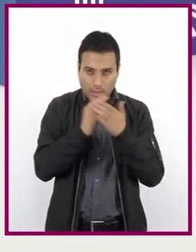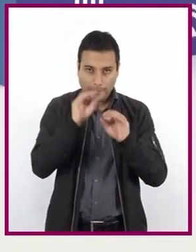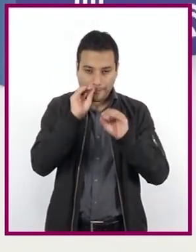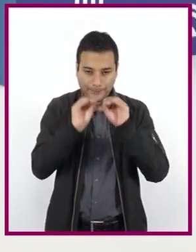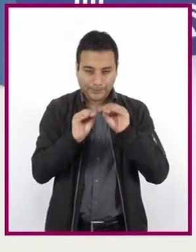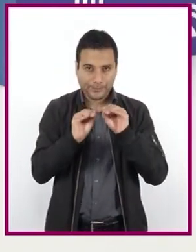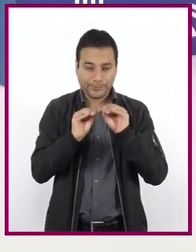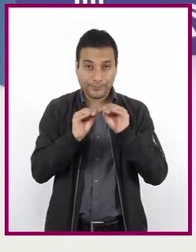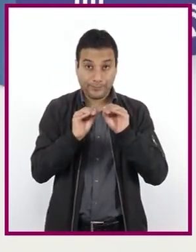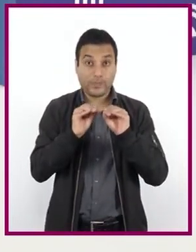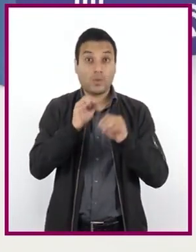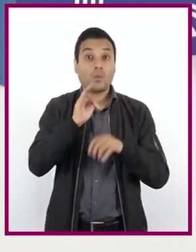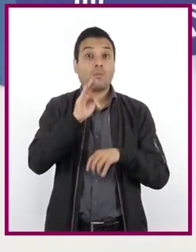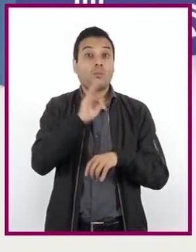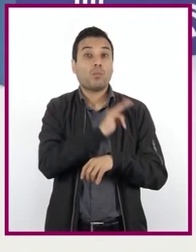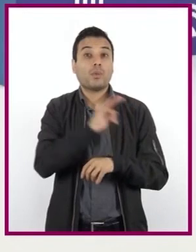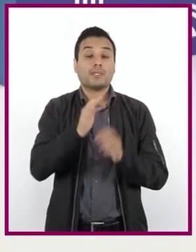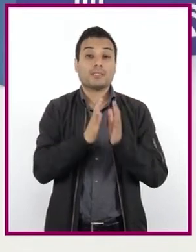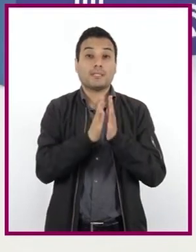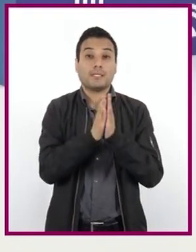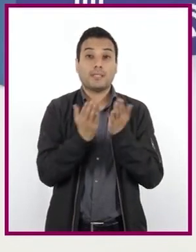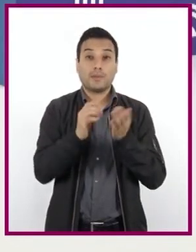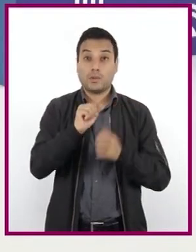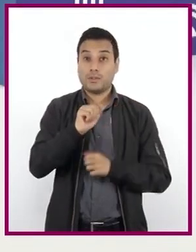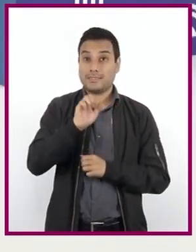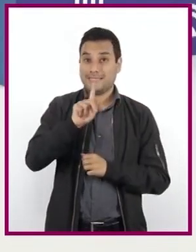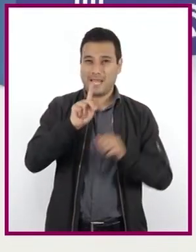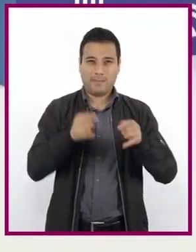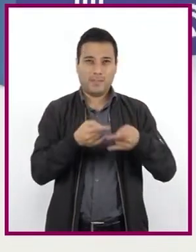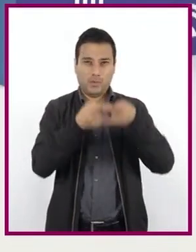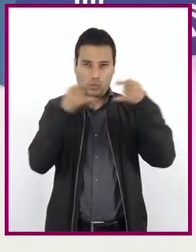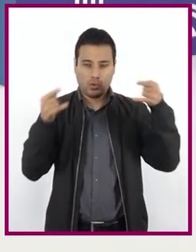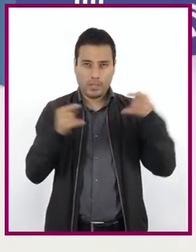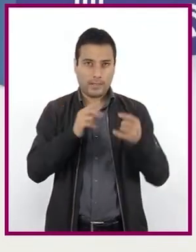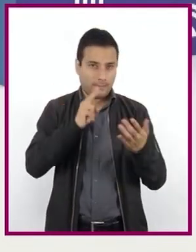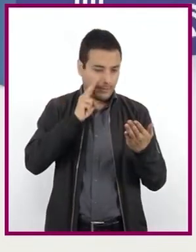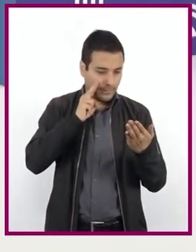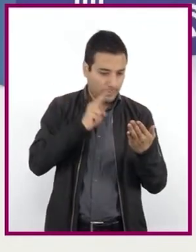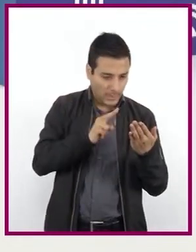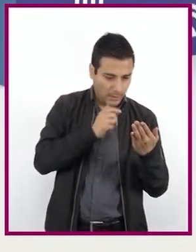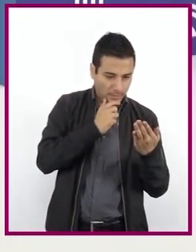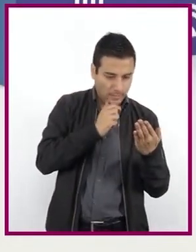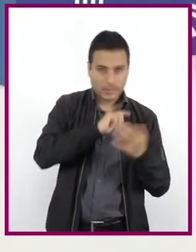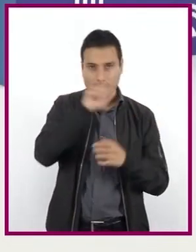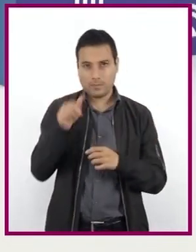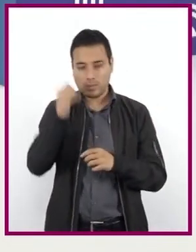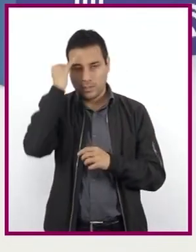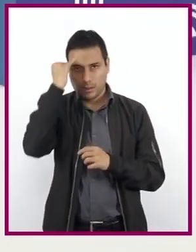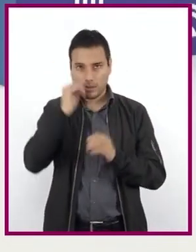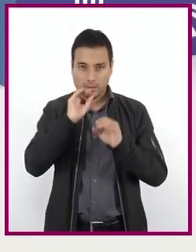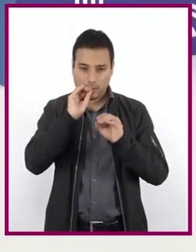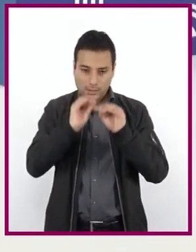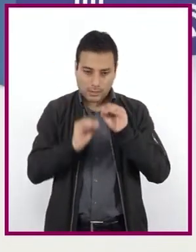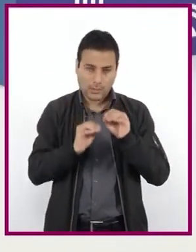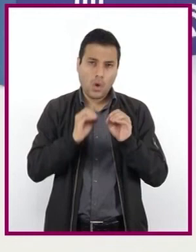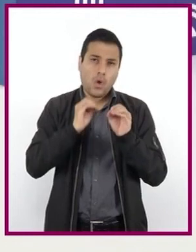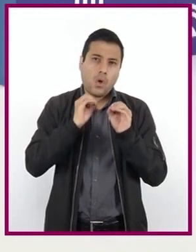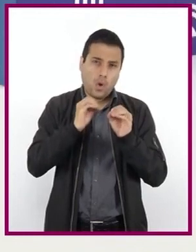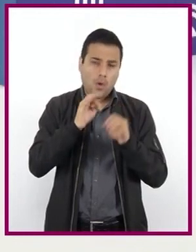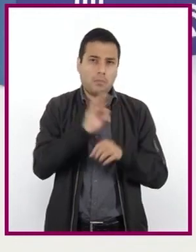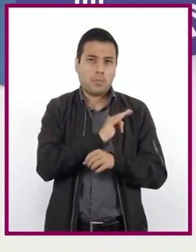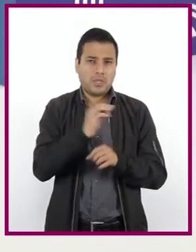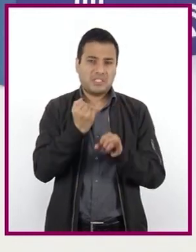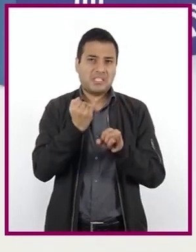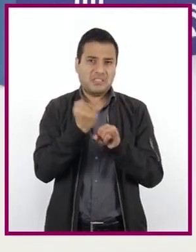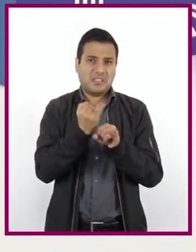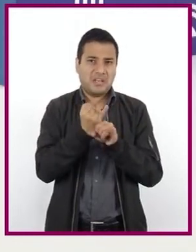Pueden apoyarse en tu libro de texto de Historia de México de tercer grado o bien consultar su versión